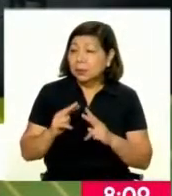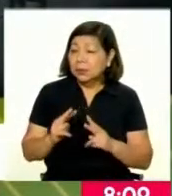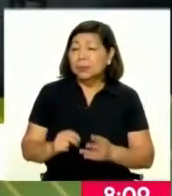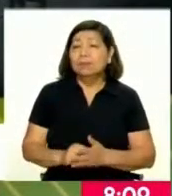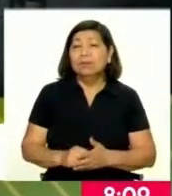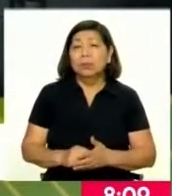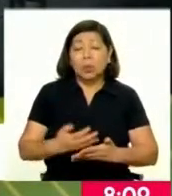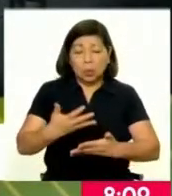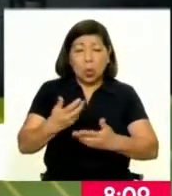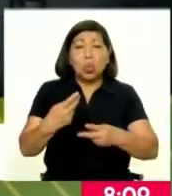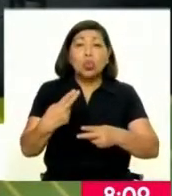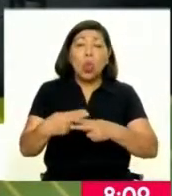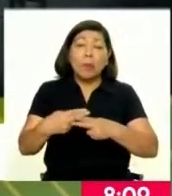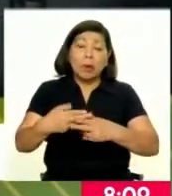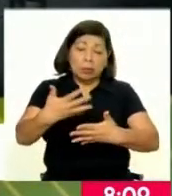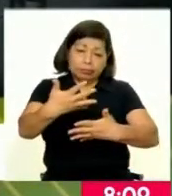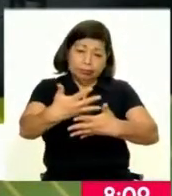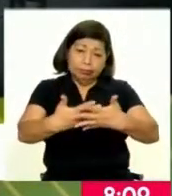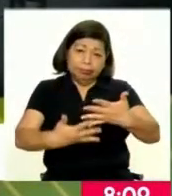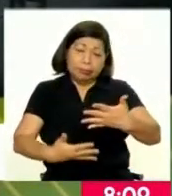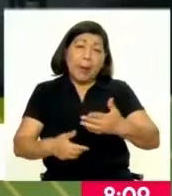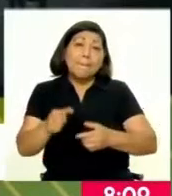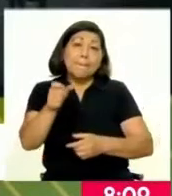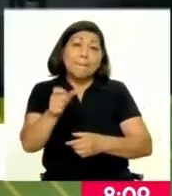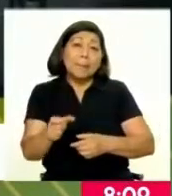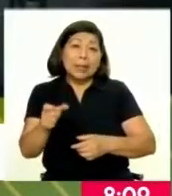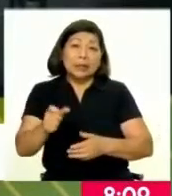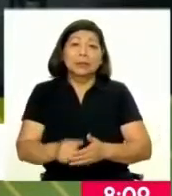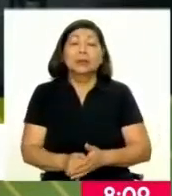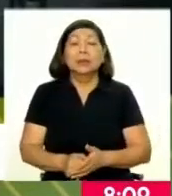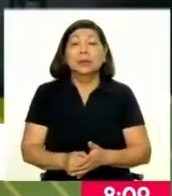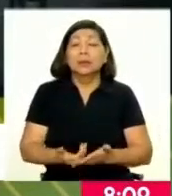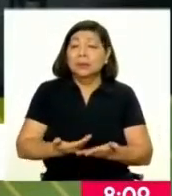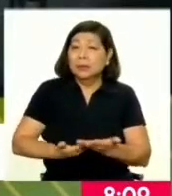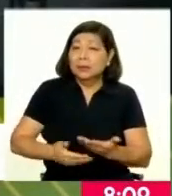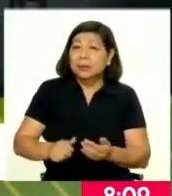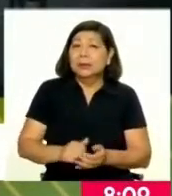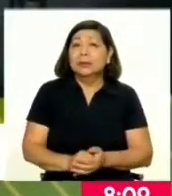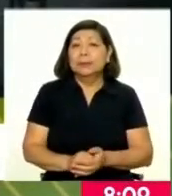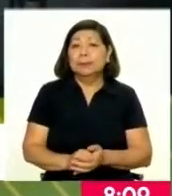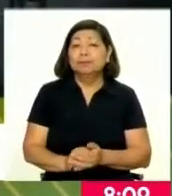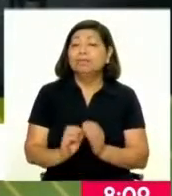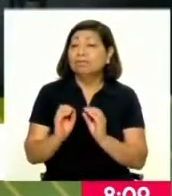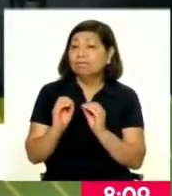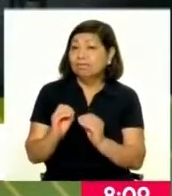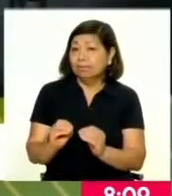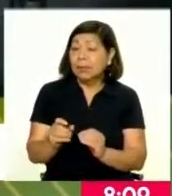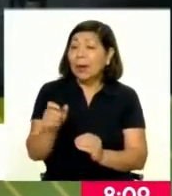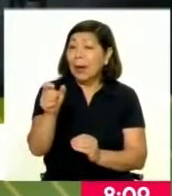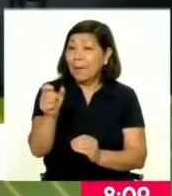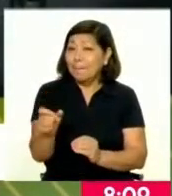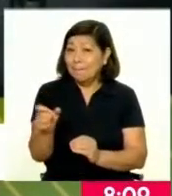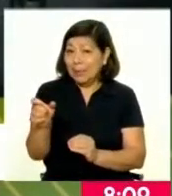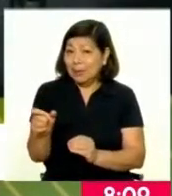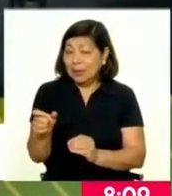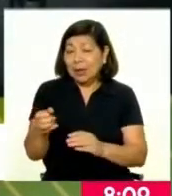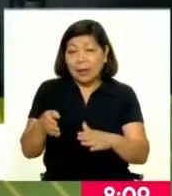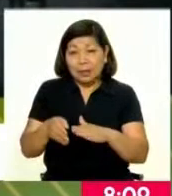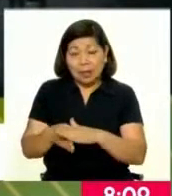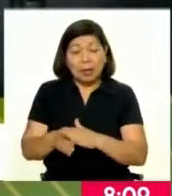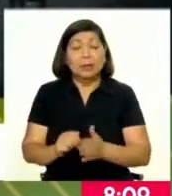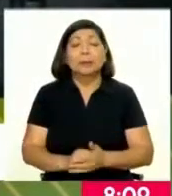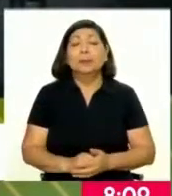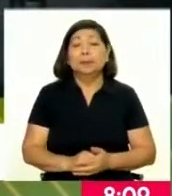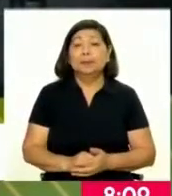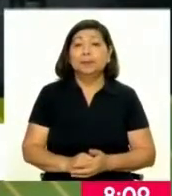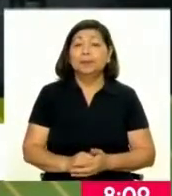un registro, ¿no?, de las asistencias y patrocinios legales que brindamos a las personas, a los ciudadanos en general,